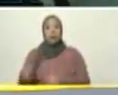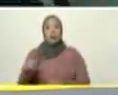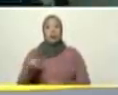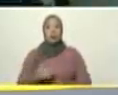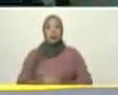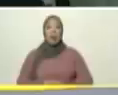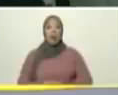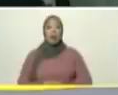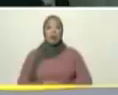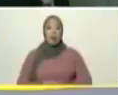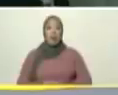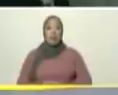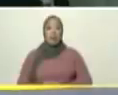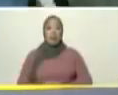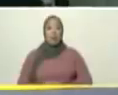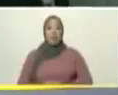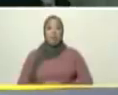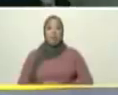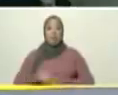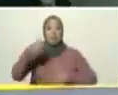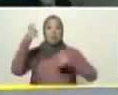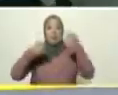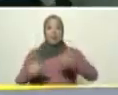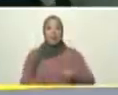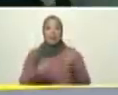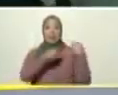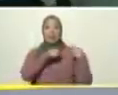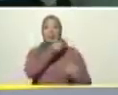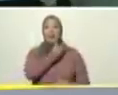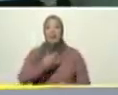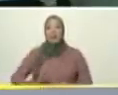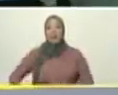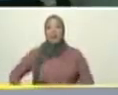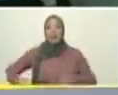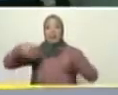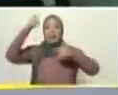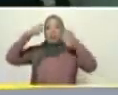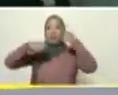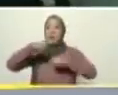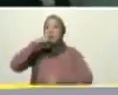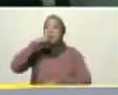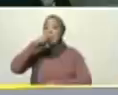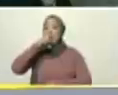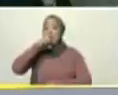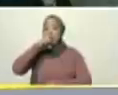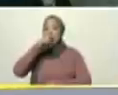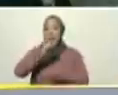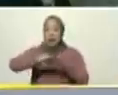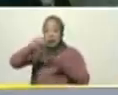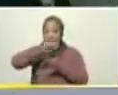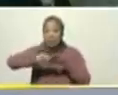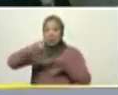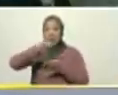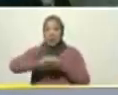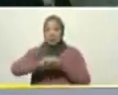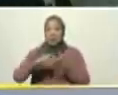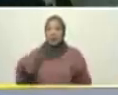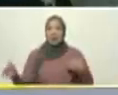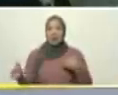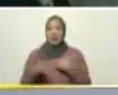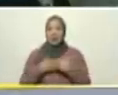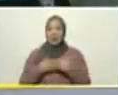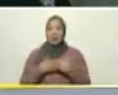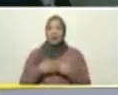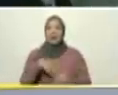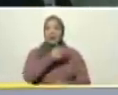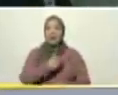individualmente, asumió el cargo de presidente de la República, firmó un decreto y con el decreto